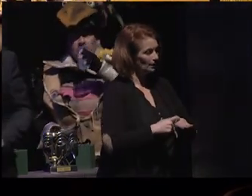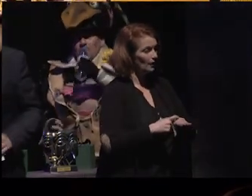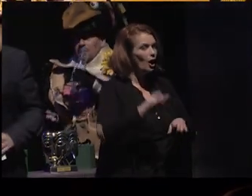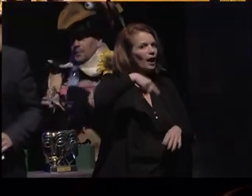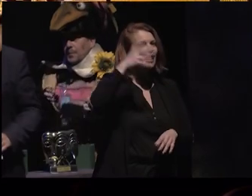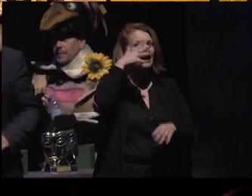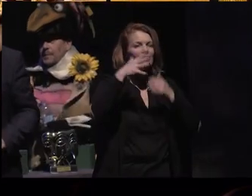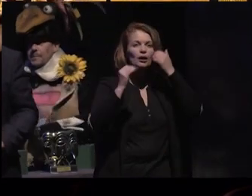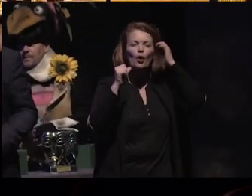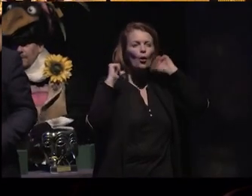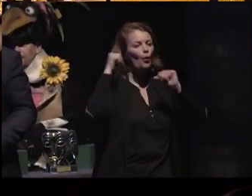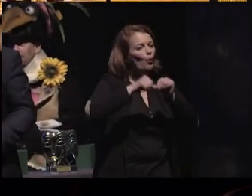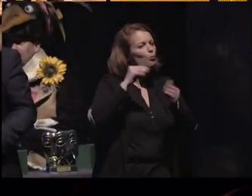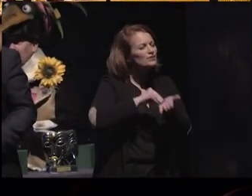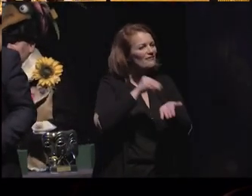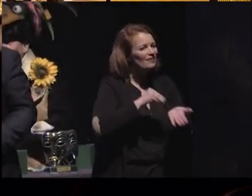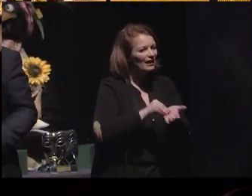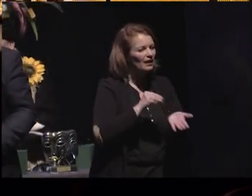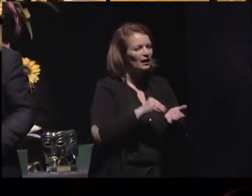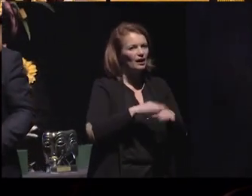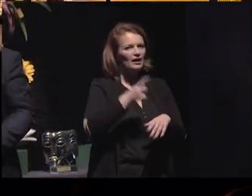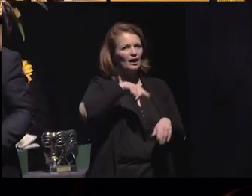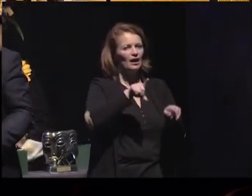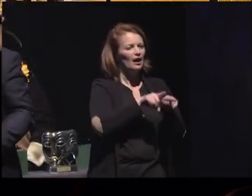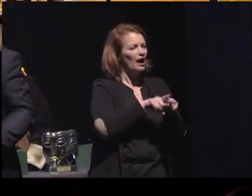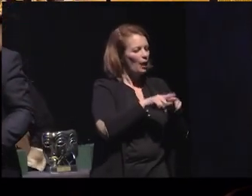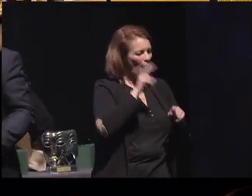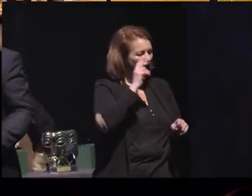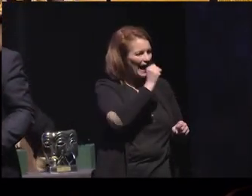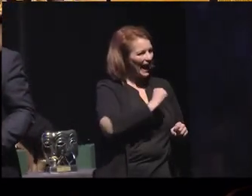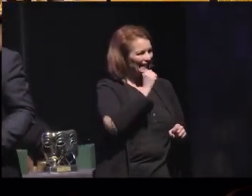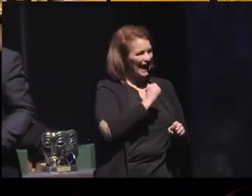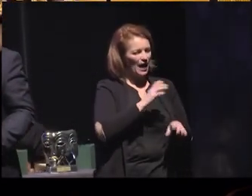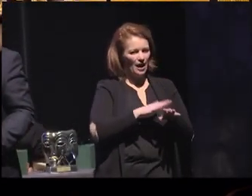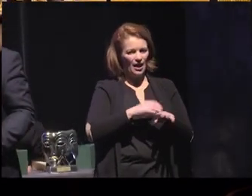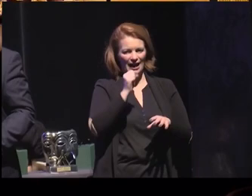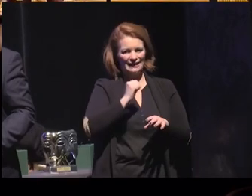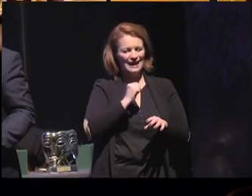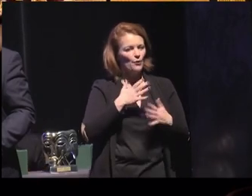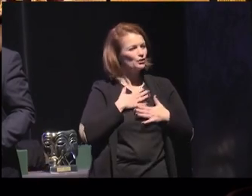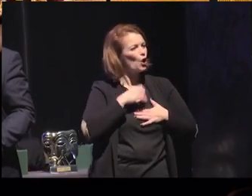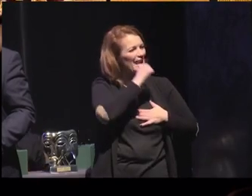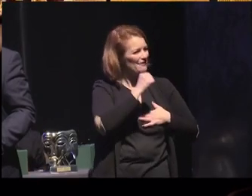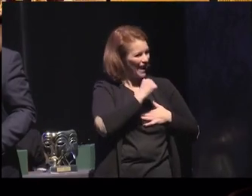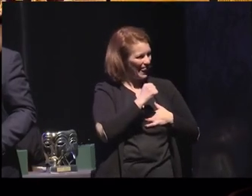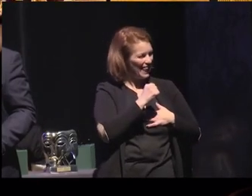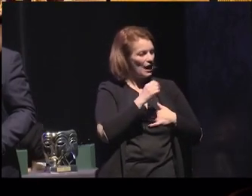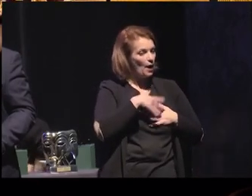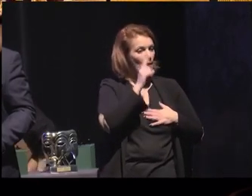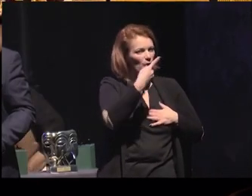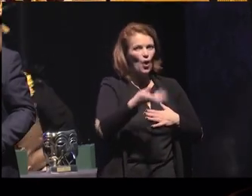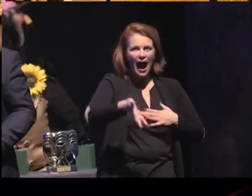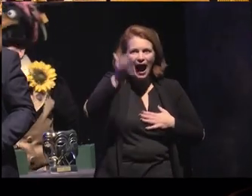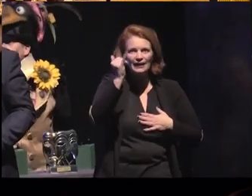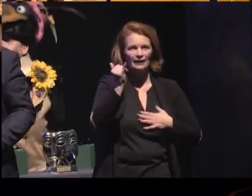carnaval, últimamente, muchas veces, se está cometiendo el fallo de cantar a sí mismo, ¿verdad? El metacarnaval, que le llaman. Por eso que estos premios existan, y